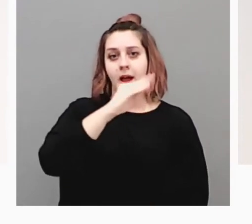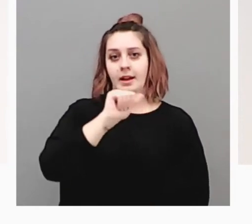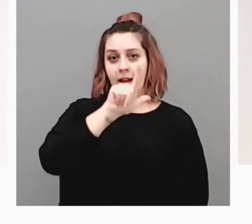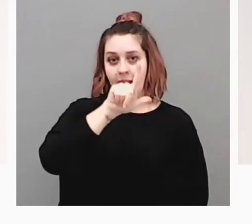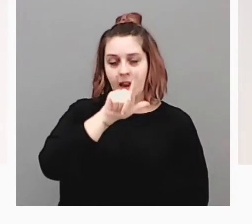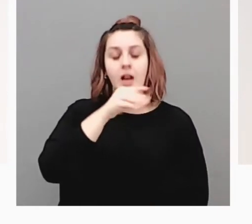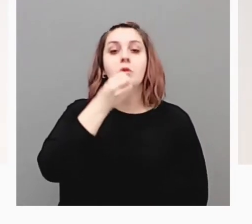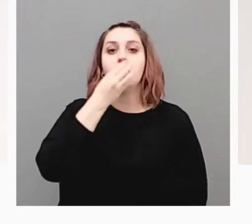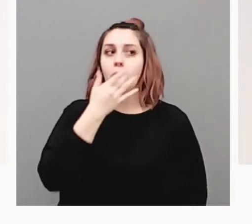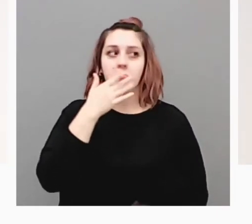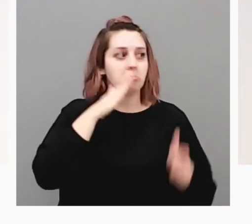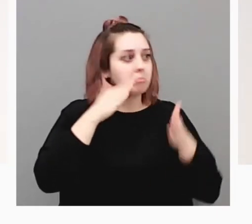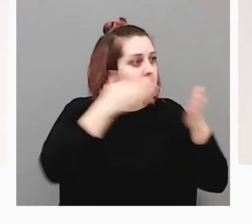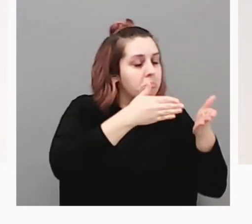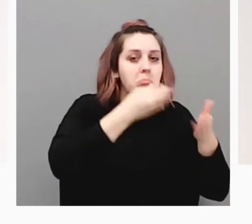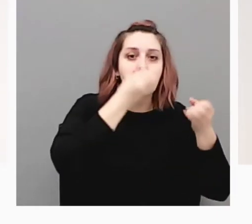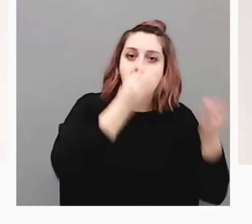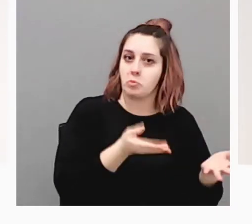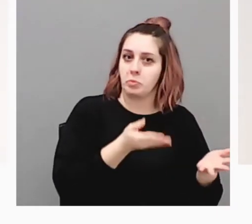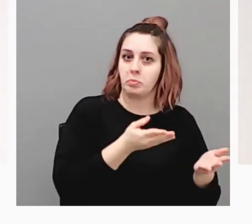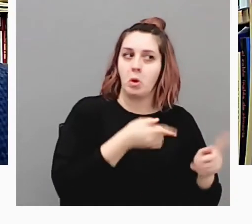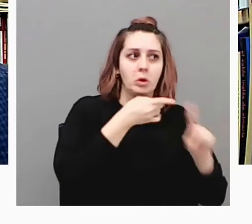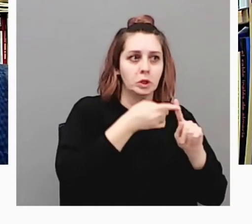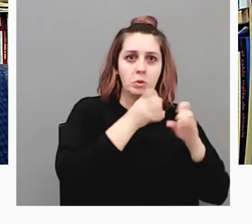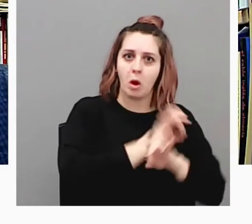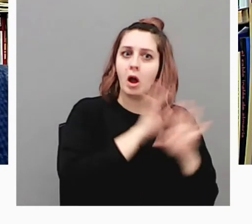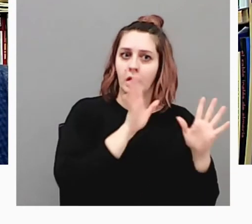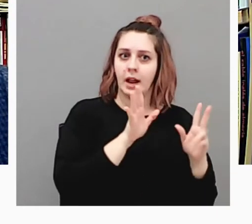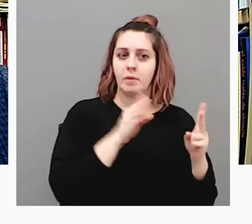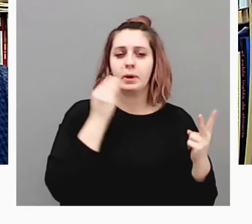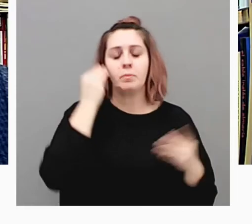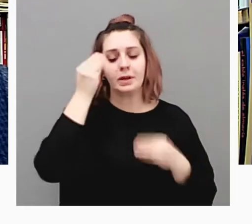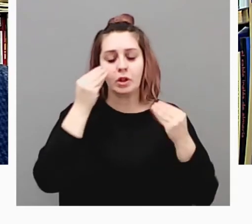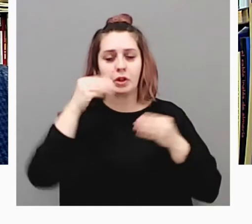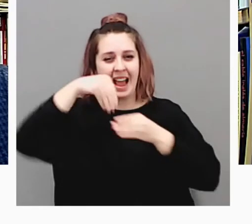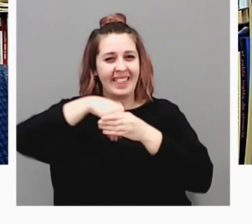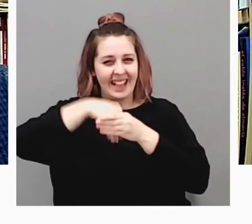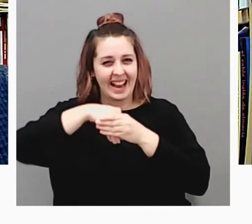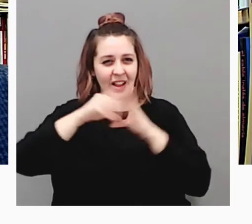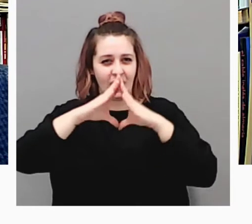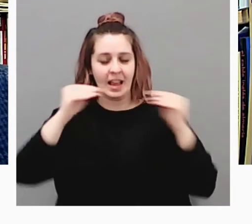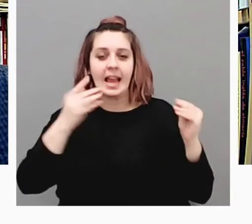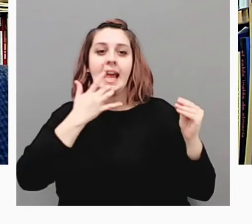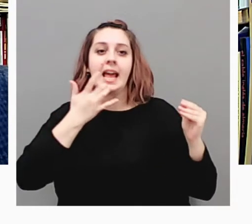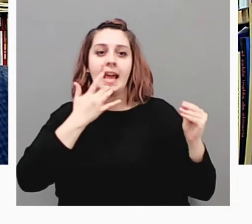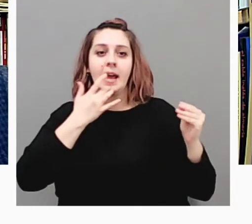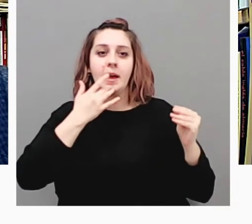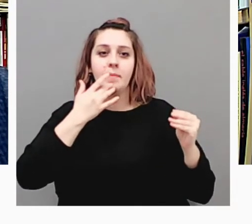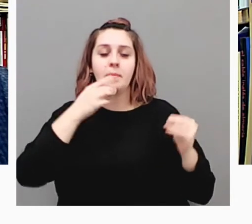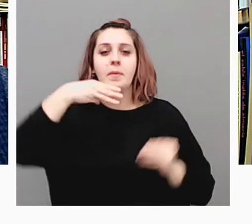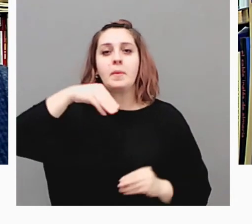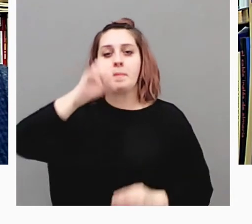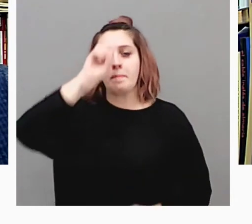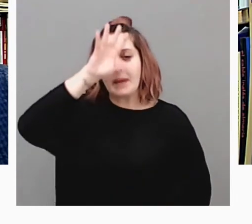se está trabajando muy bien. Pero creo que sí, que en el interior, donde están, por ejemplo, las minas del Alquife, en